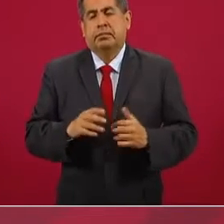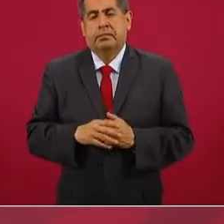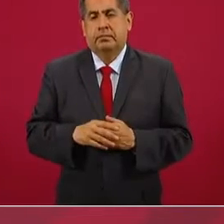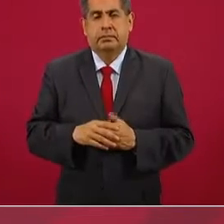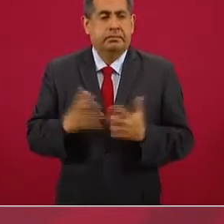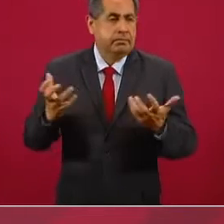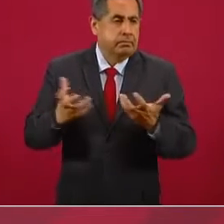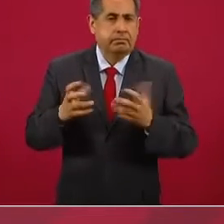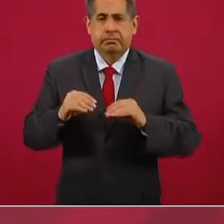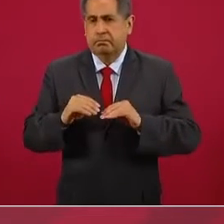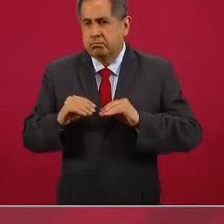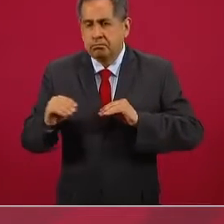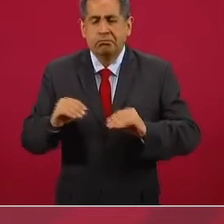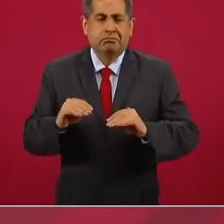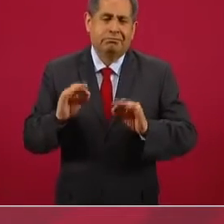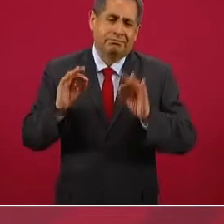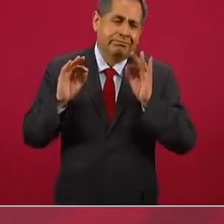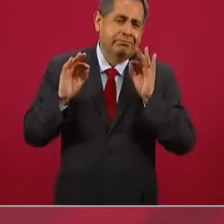actuando